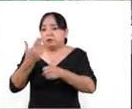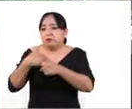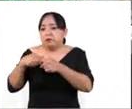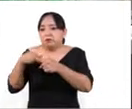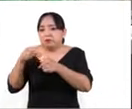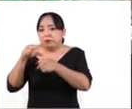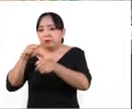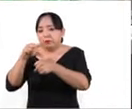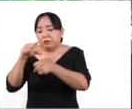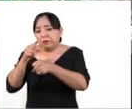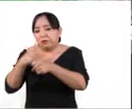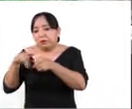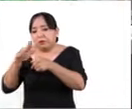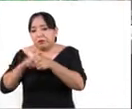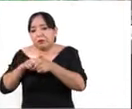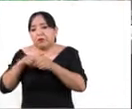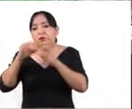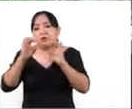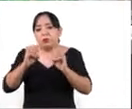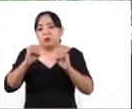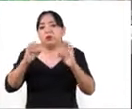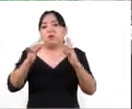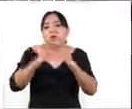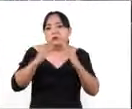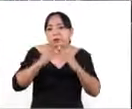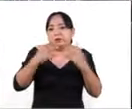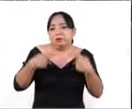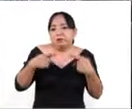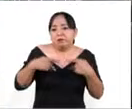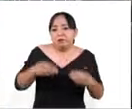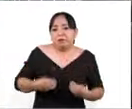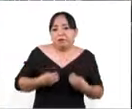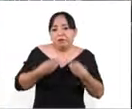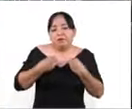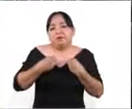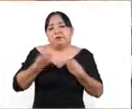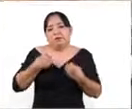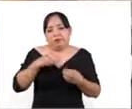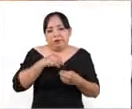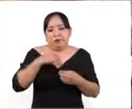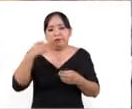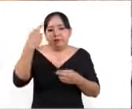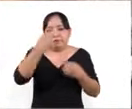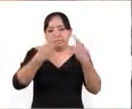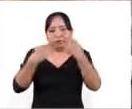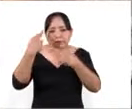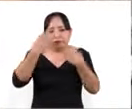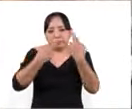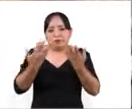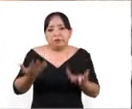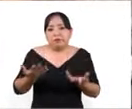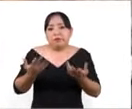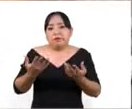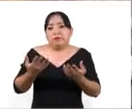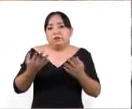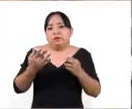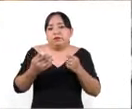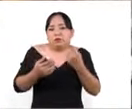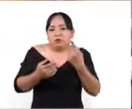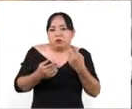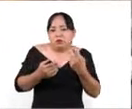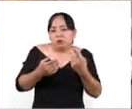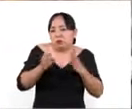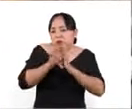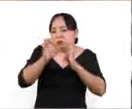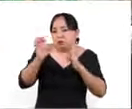sea edificios habitacionales. Digamos que entonces los resultados son nada más una barda caída, la caída